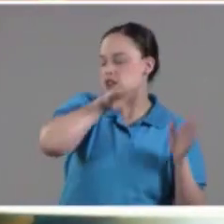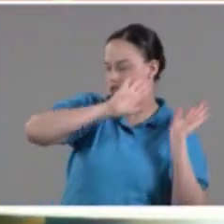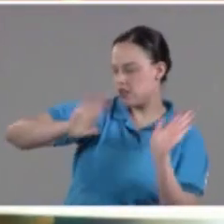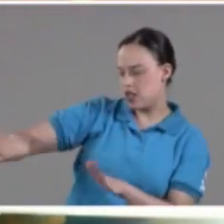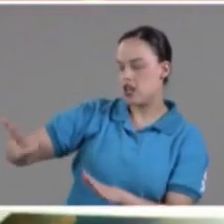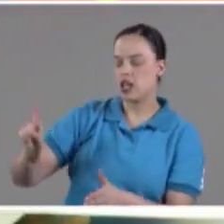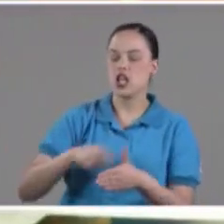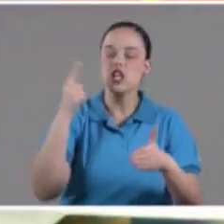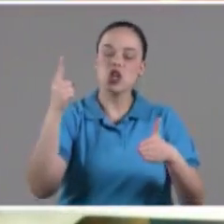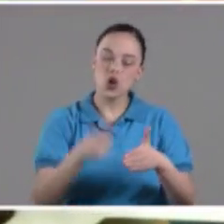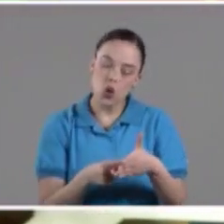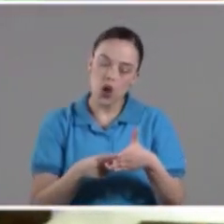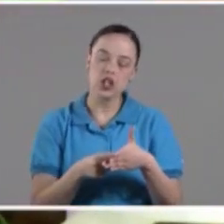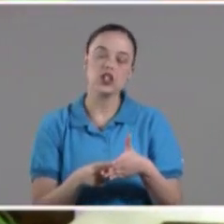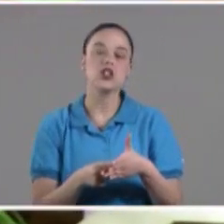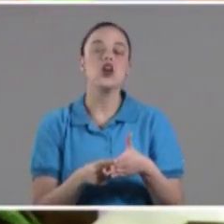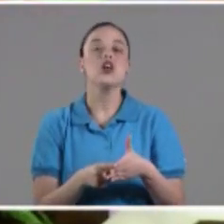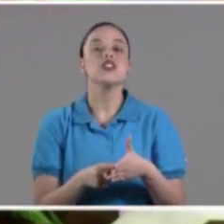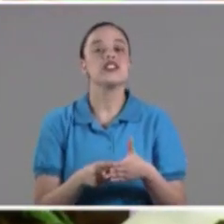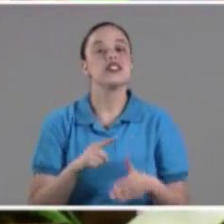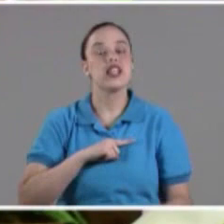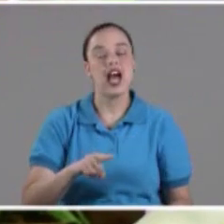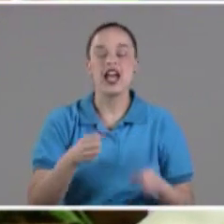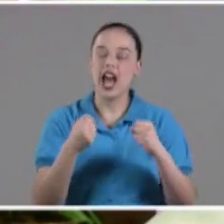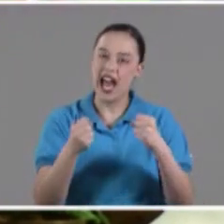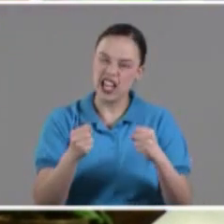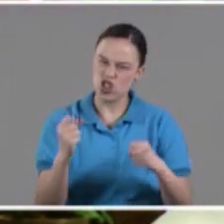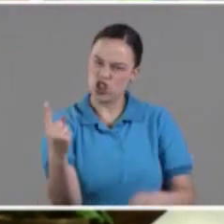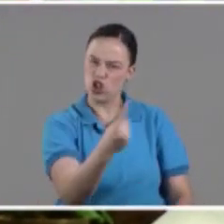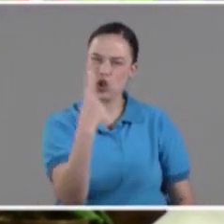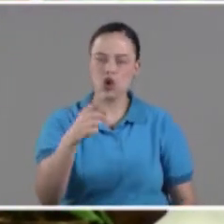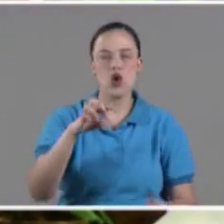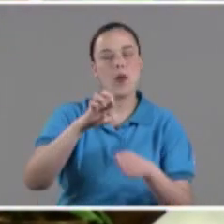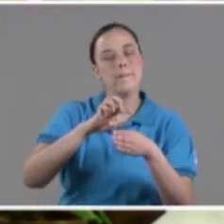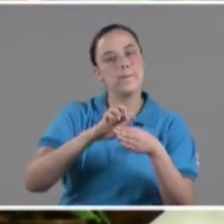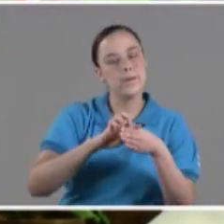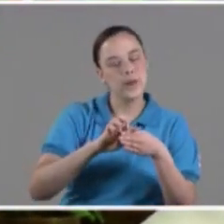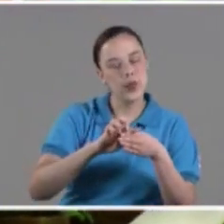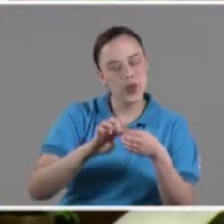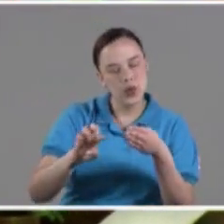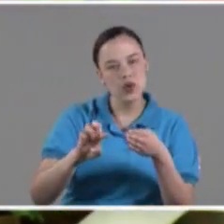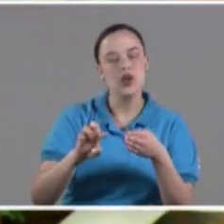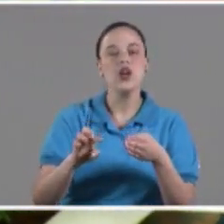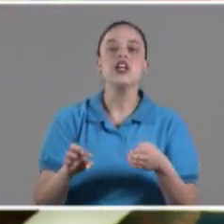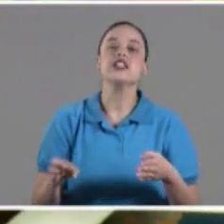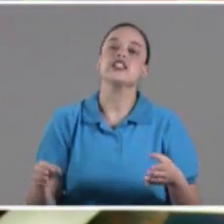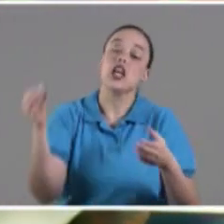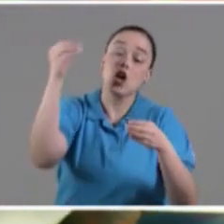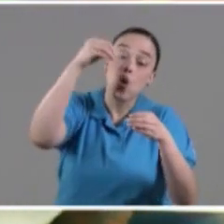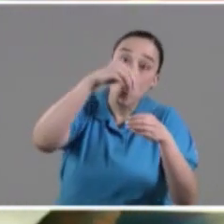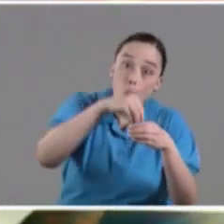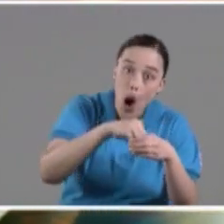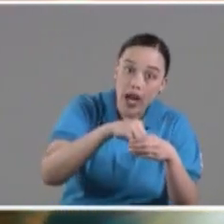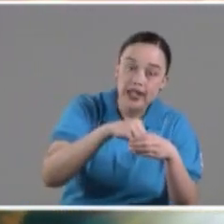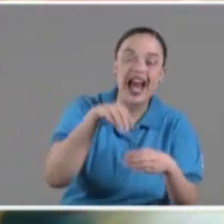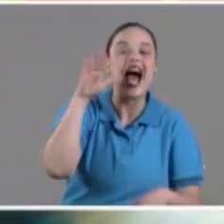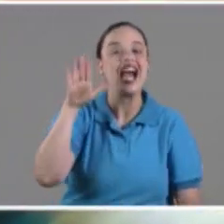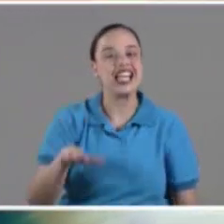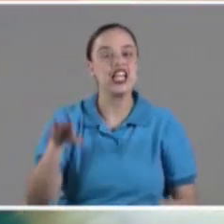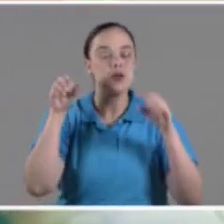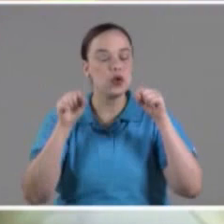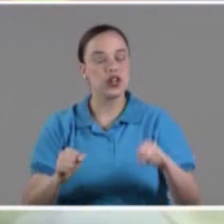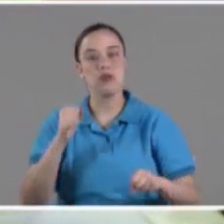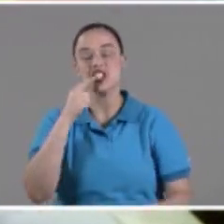ya se ha consolidado todo lo que es Entonces se almacena aquí le podríamos